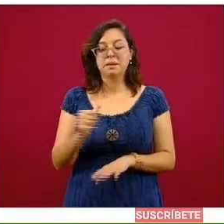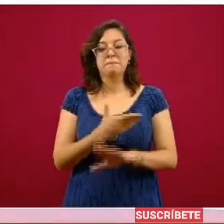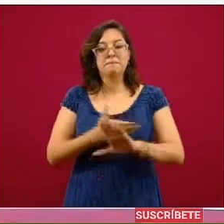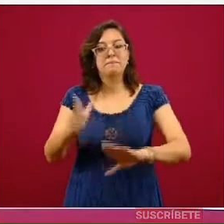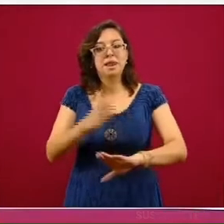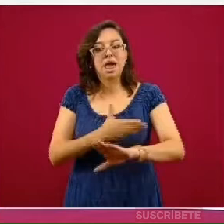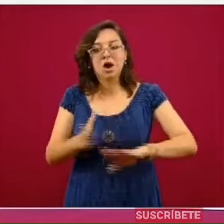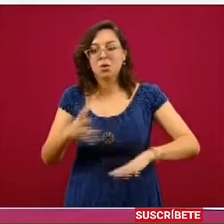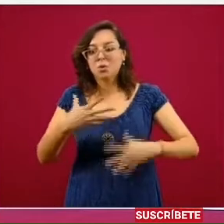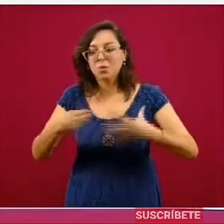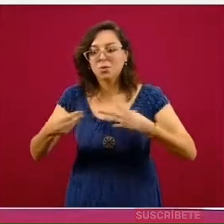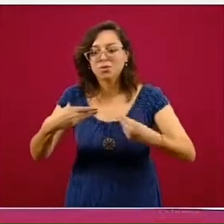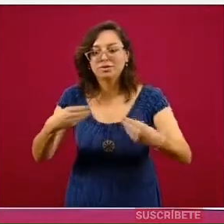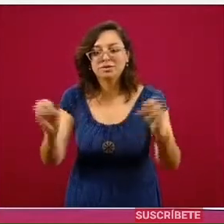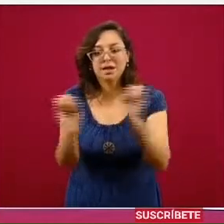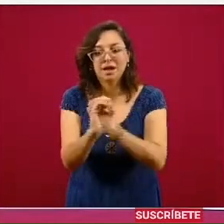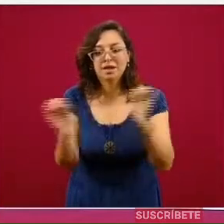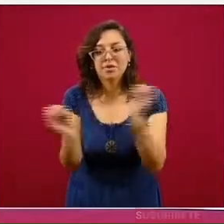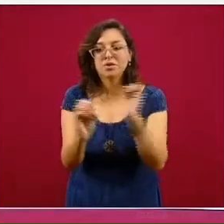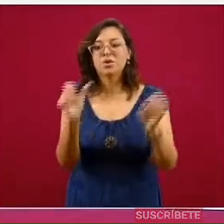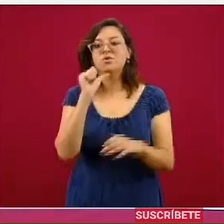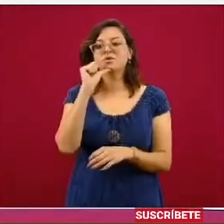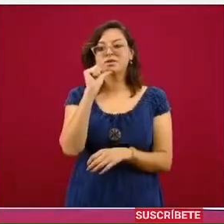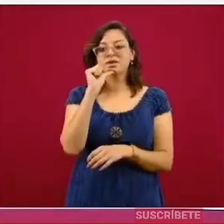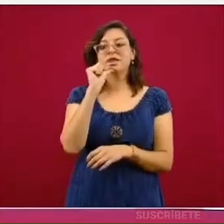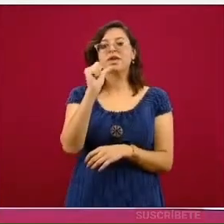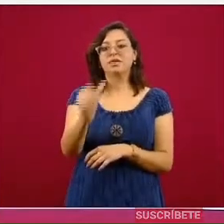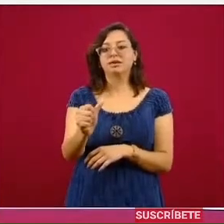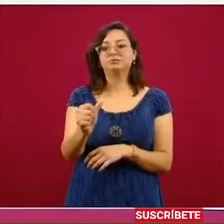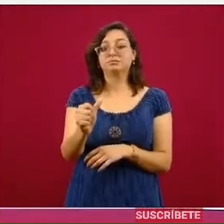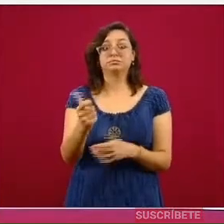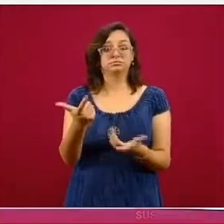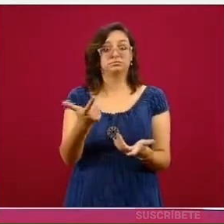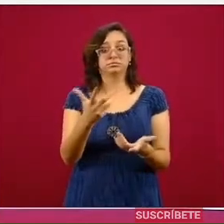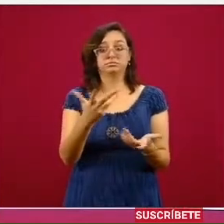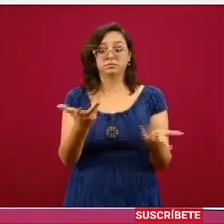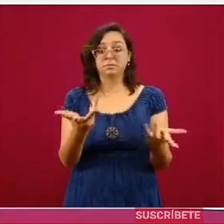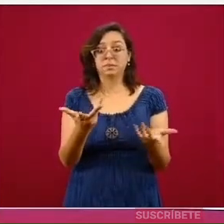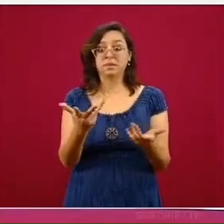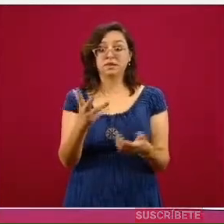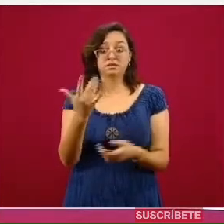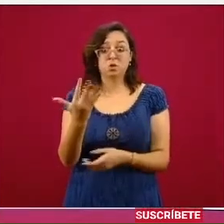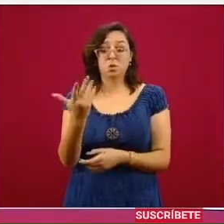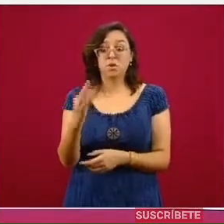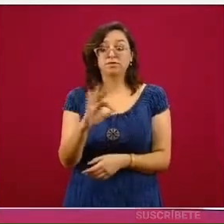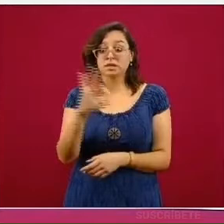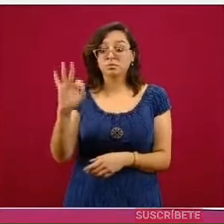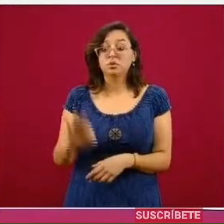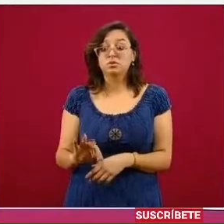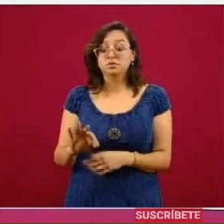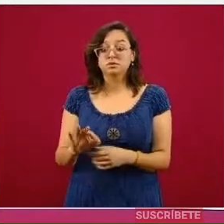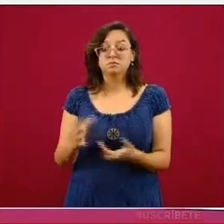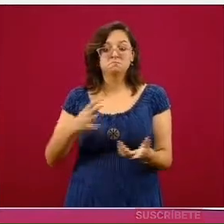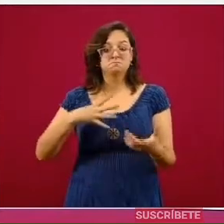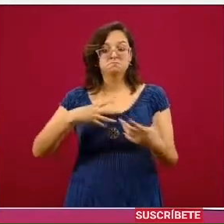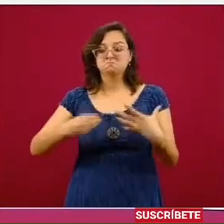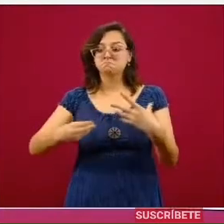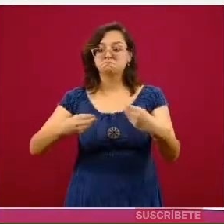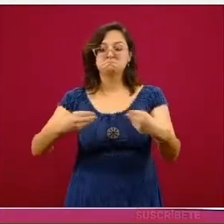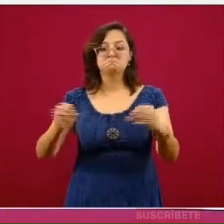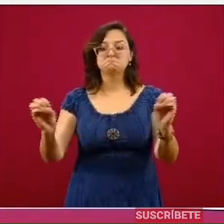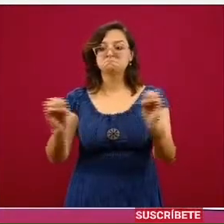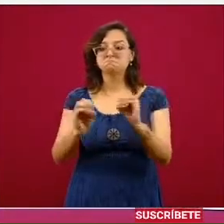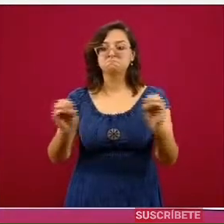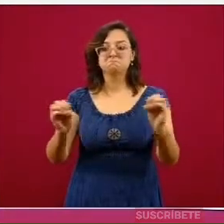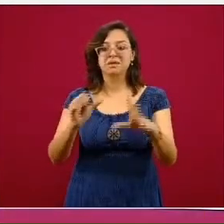todavía, no todos, ciertamente no todos, pero una proporción grande, cercana a la mitad, se han preservado sin